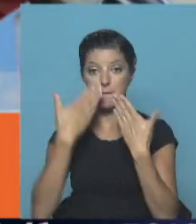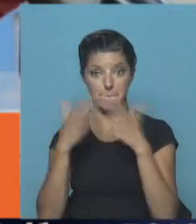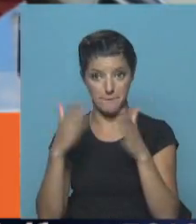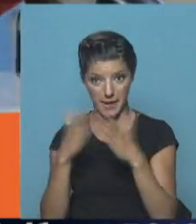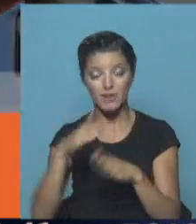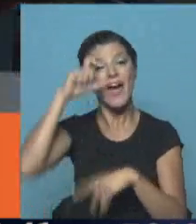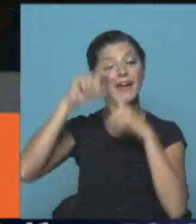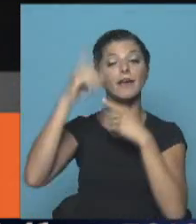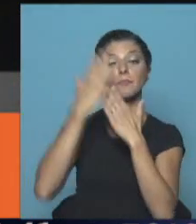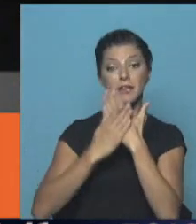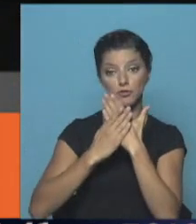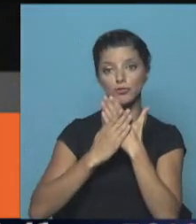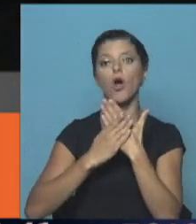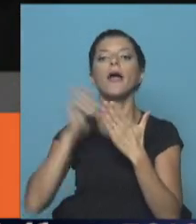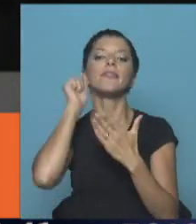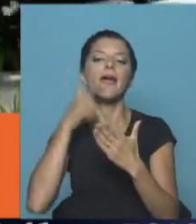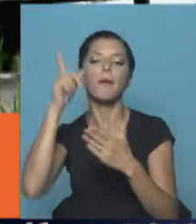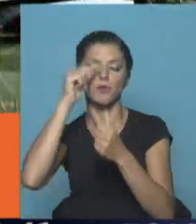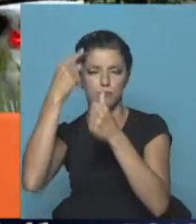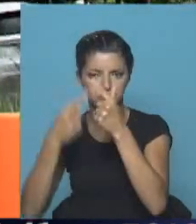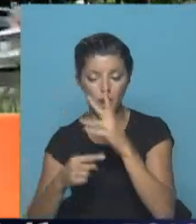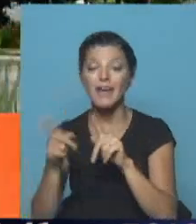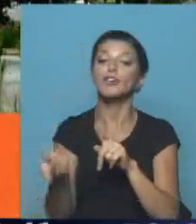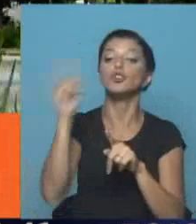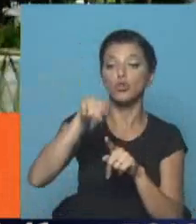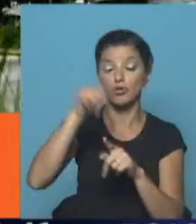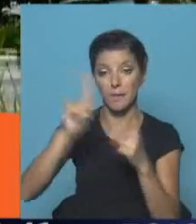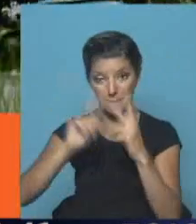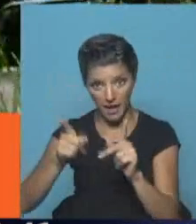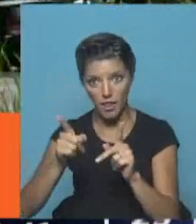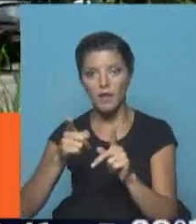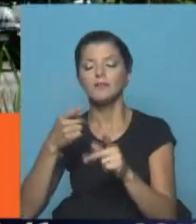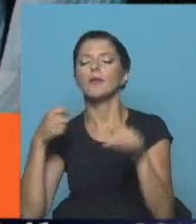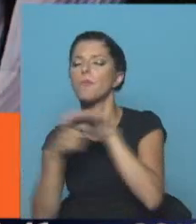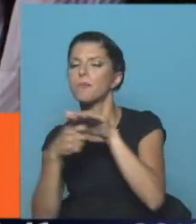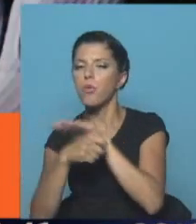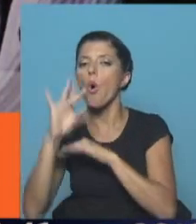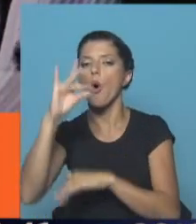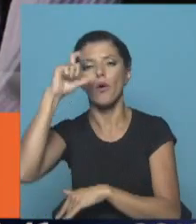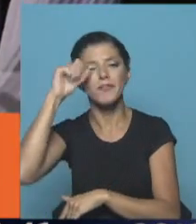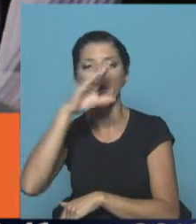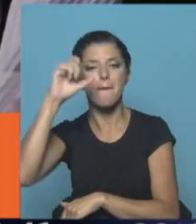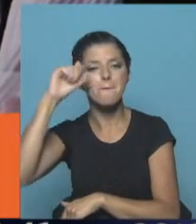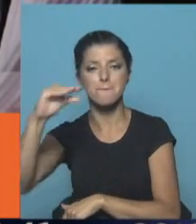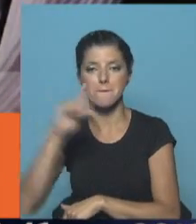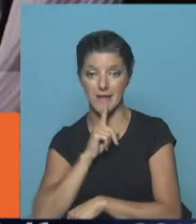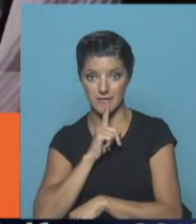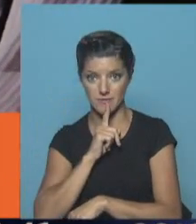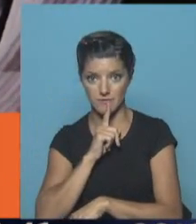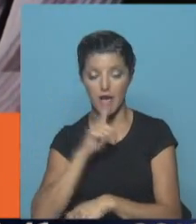de hidrocarburos y otro por sobornos millonarios entregados por la empresa brasileña Odebrecht a funcionarios